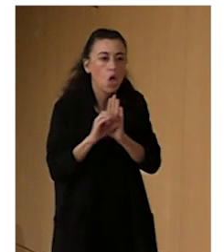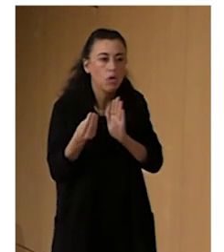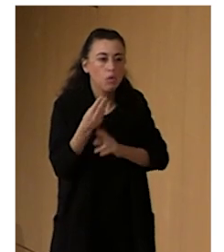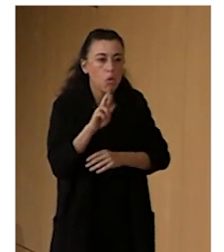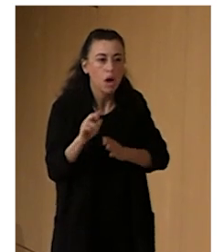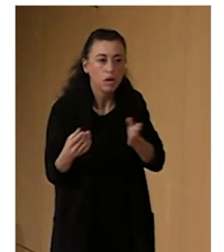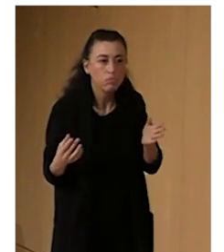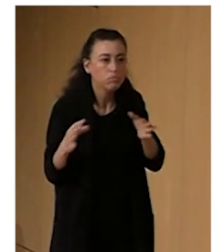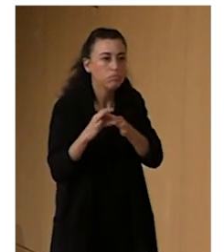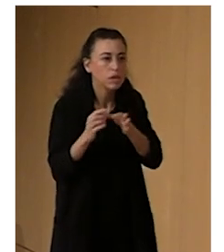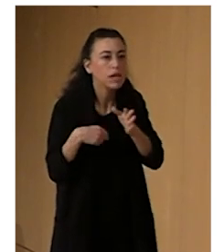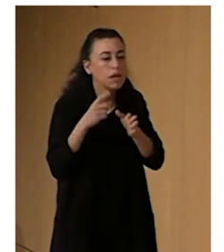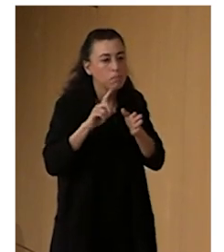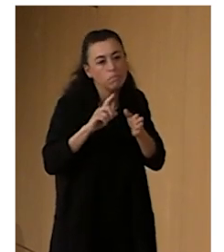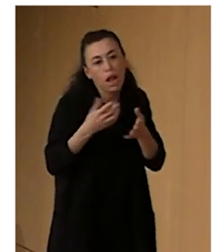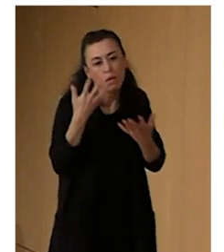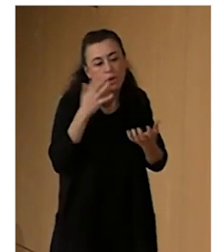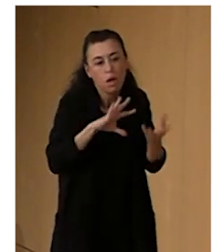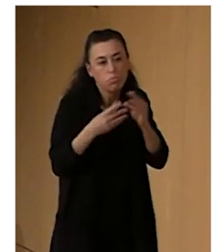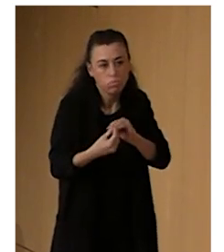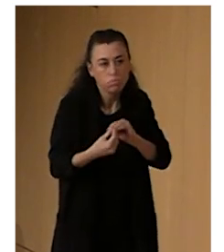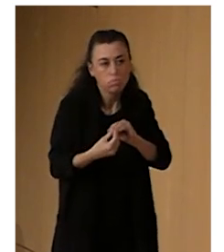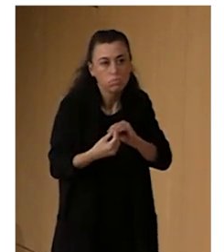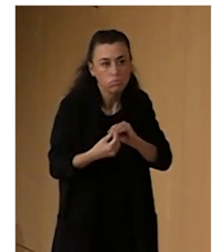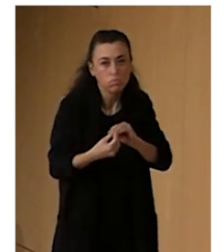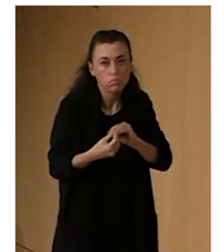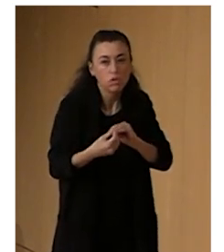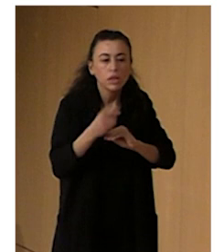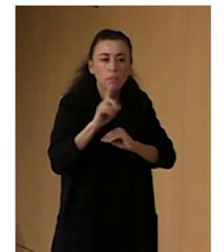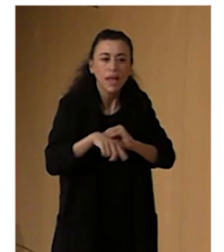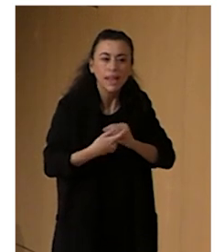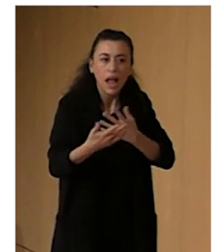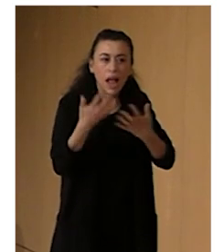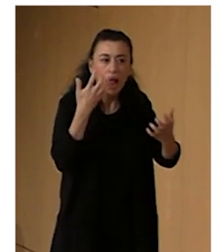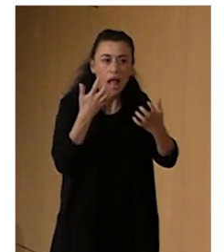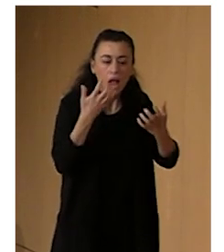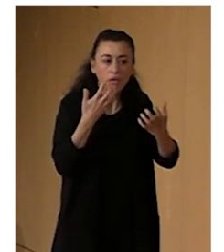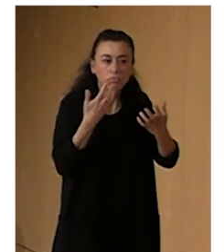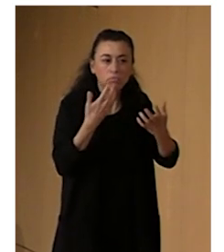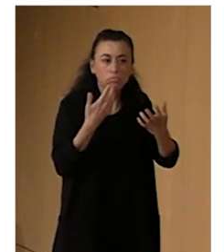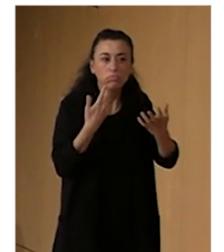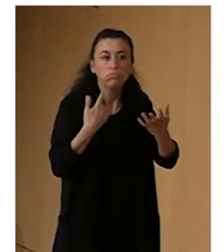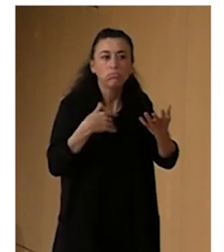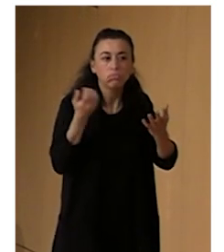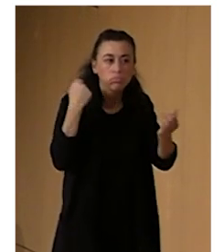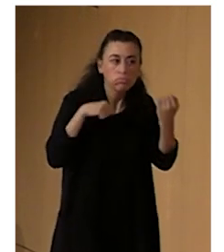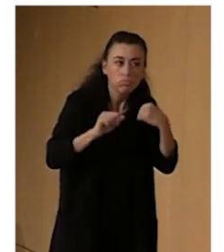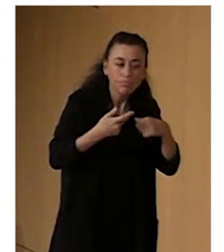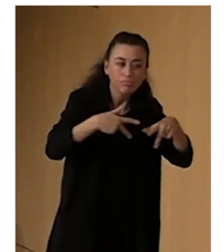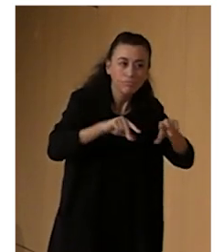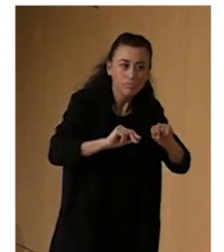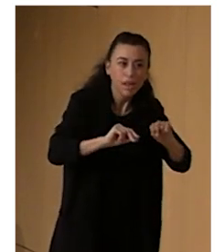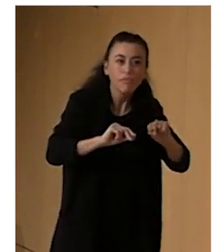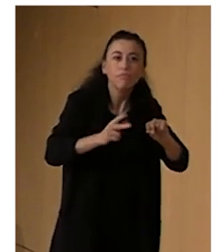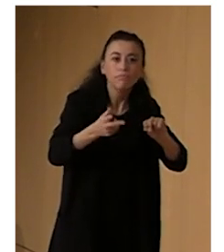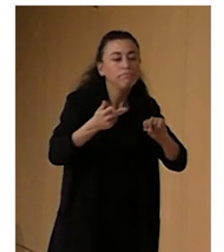espectáculo y luego pueden tener un coloquio al final al terminar la la actuación deciros también que